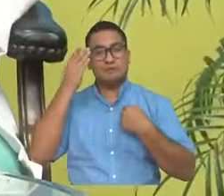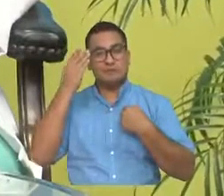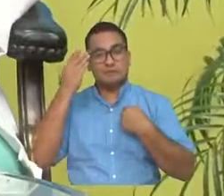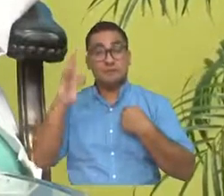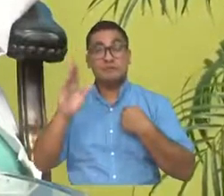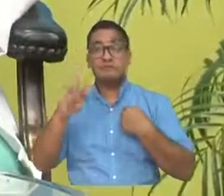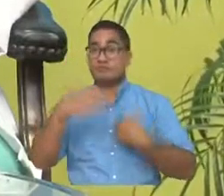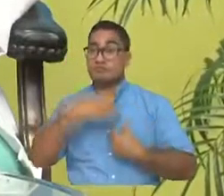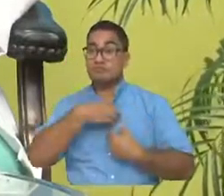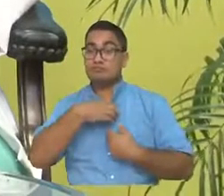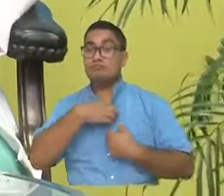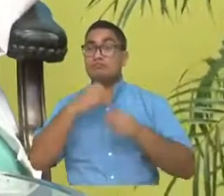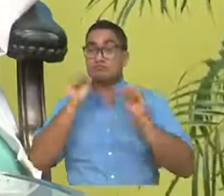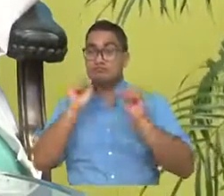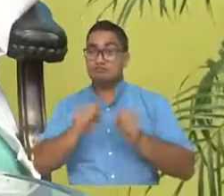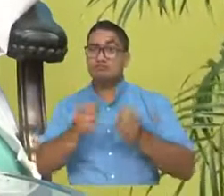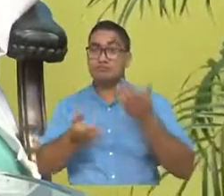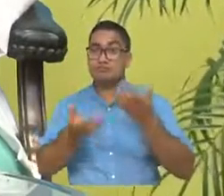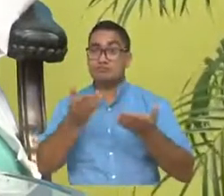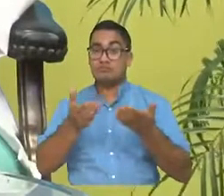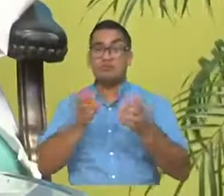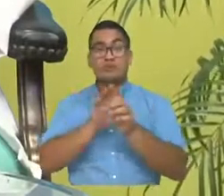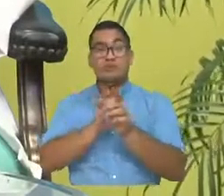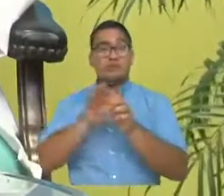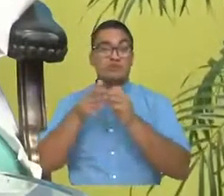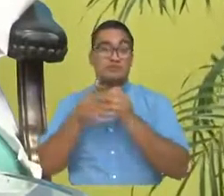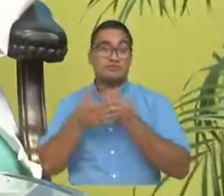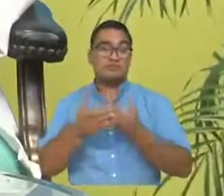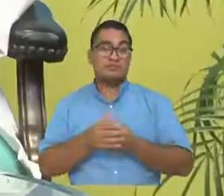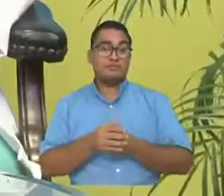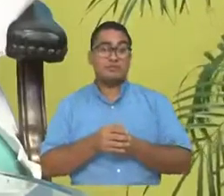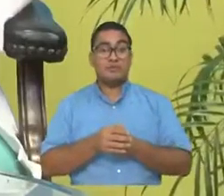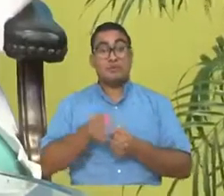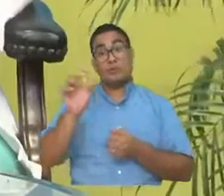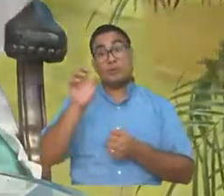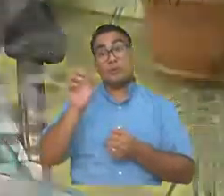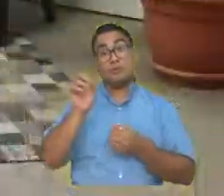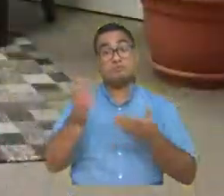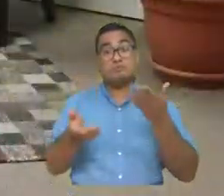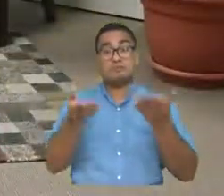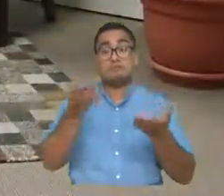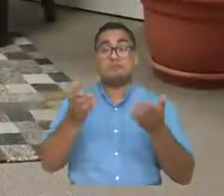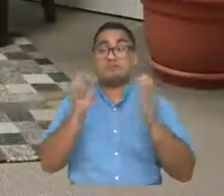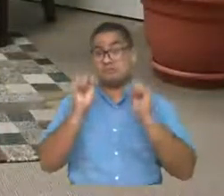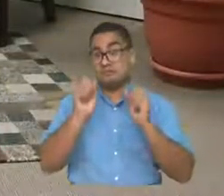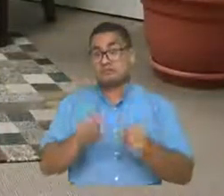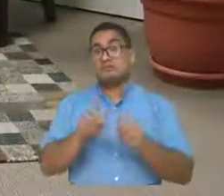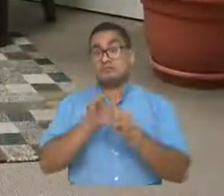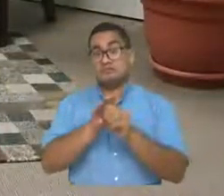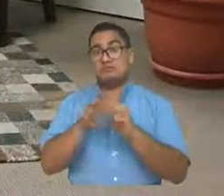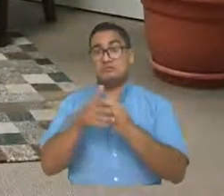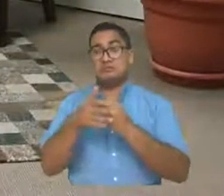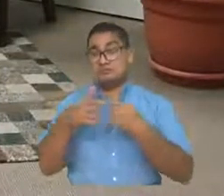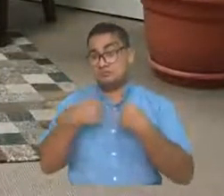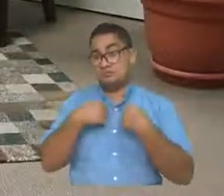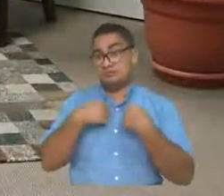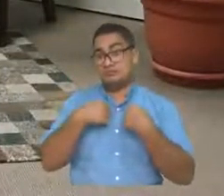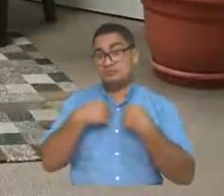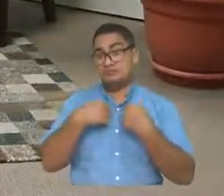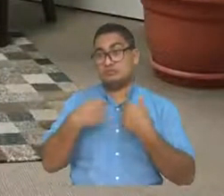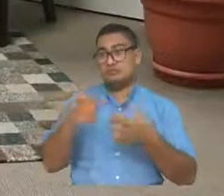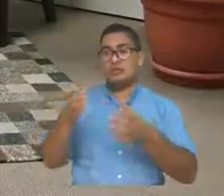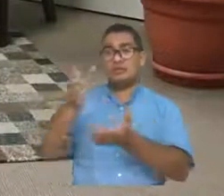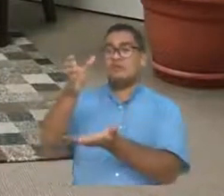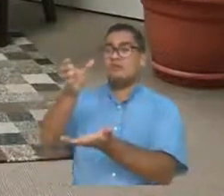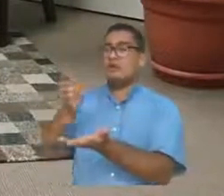pues que la persona haya tenido COVID o tiene COVID. Entonces yo estuve en contacto, yo ya tengo